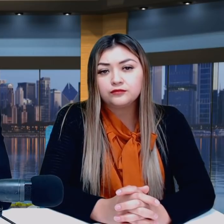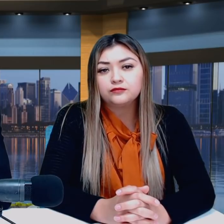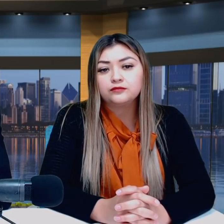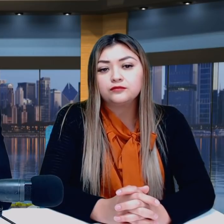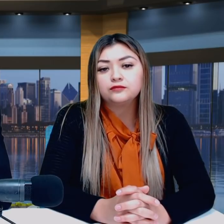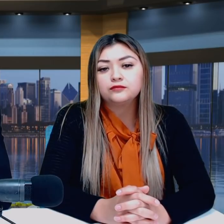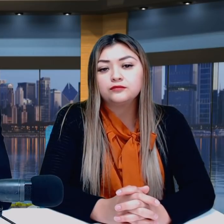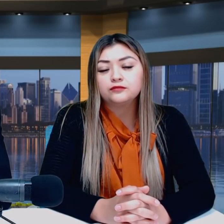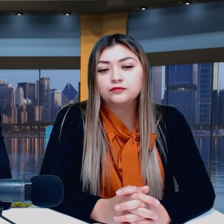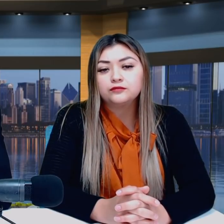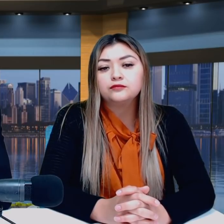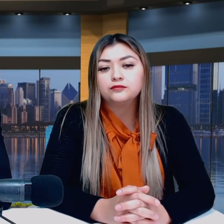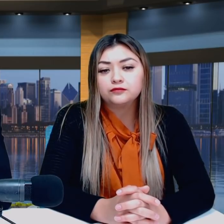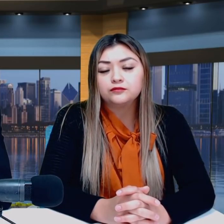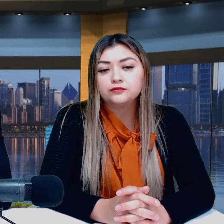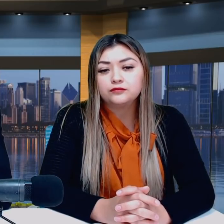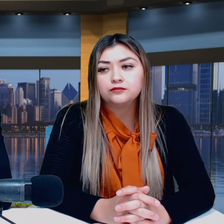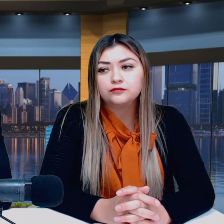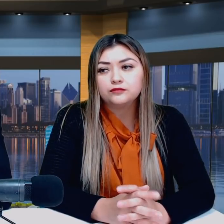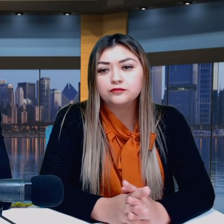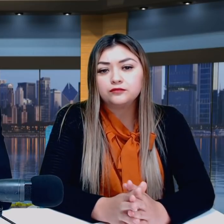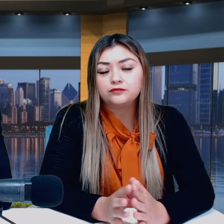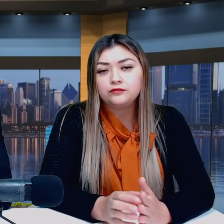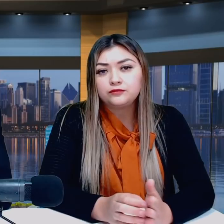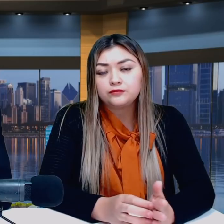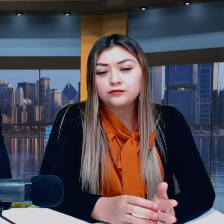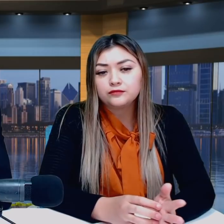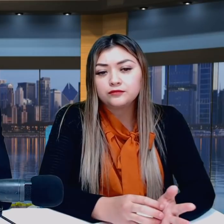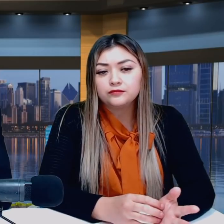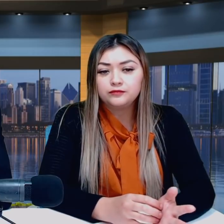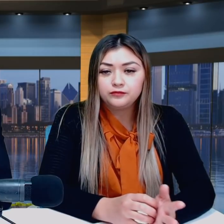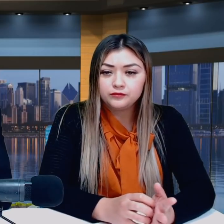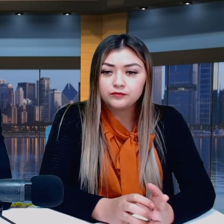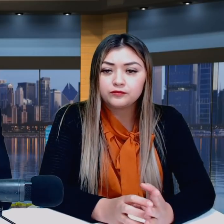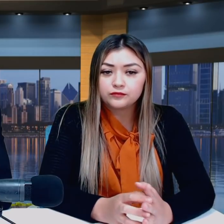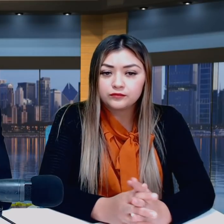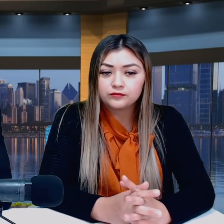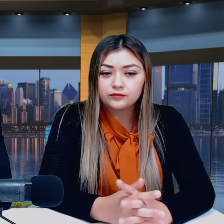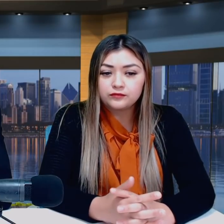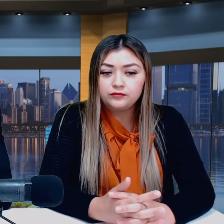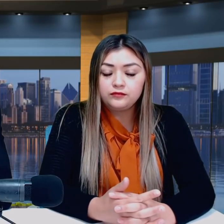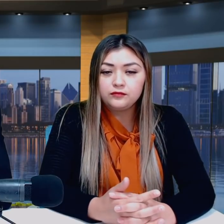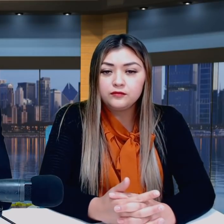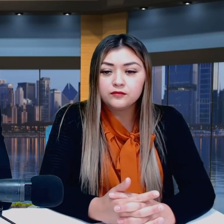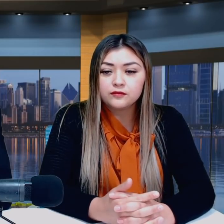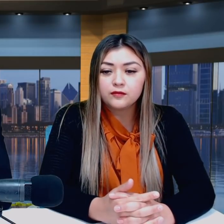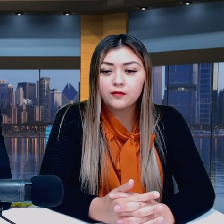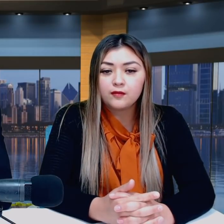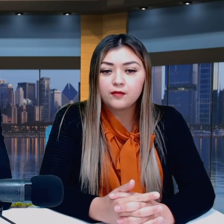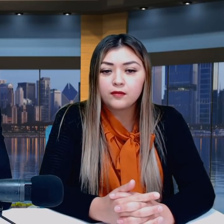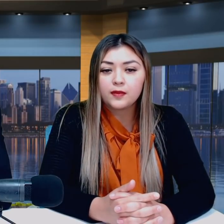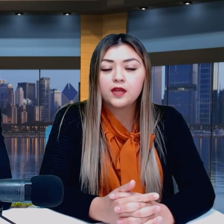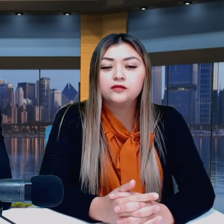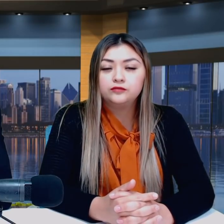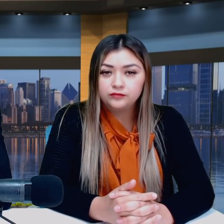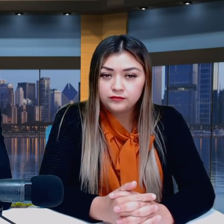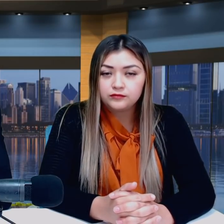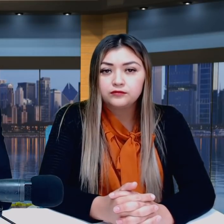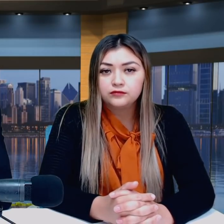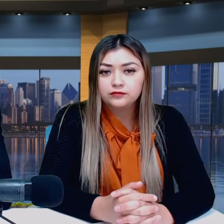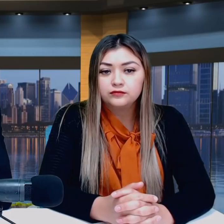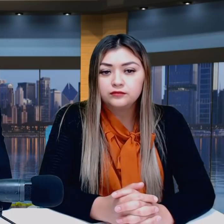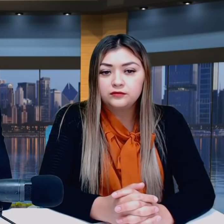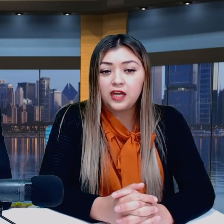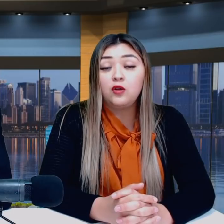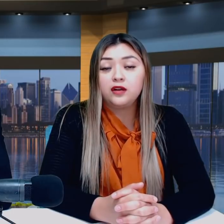transcurrió en este sentido... con el senador Samuel García, quien pide obviamente al Bronco